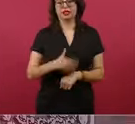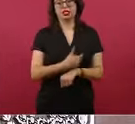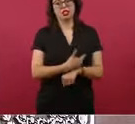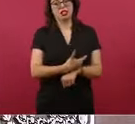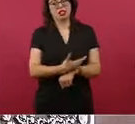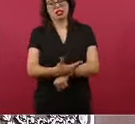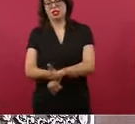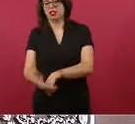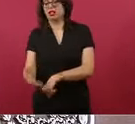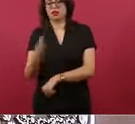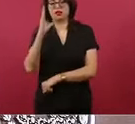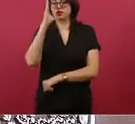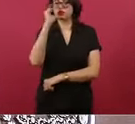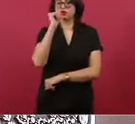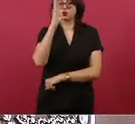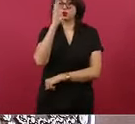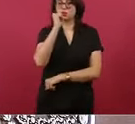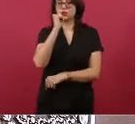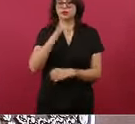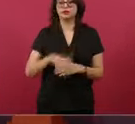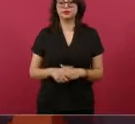traspasar.